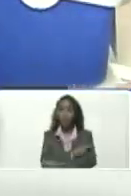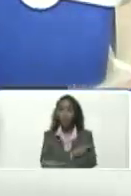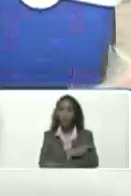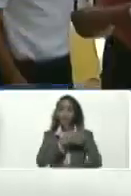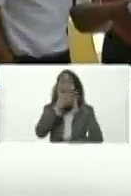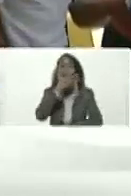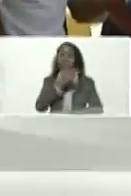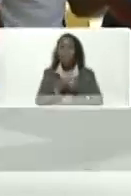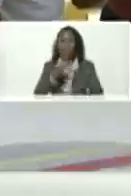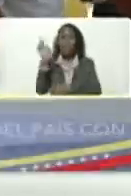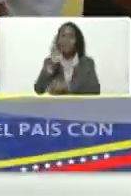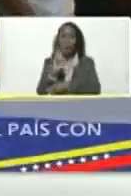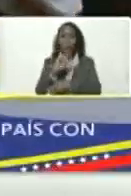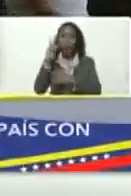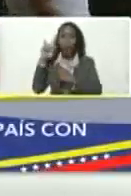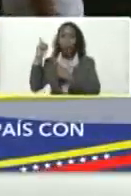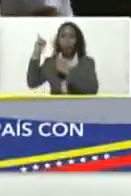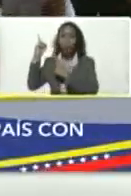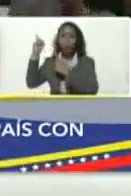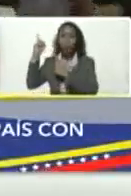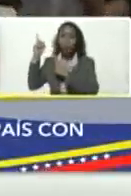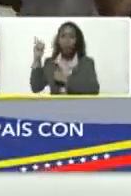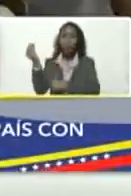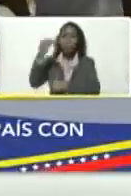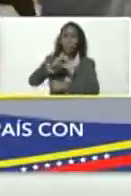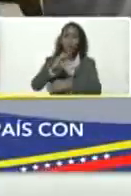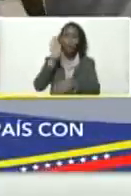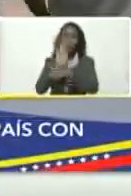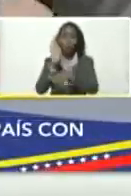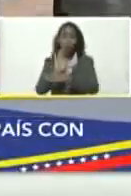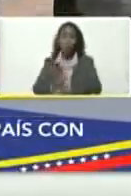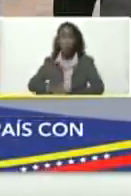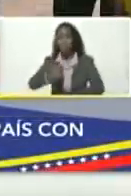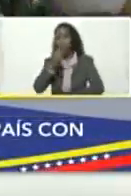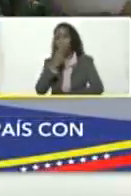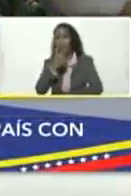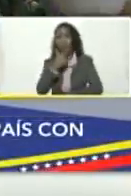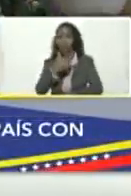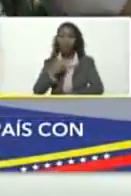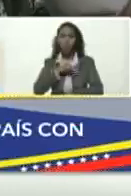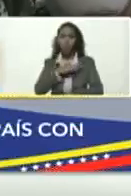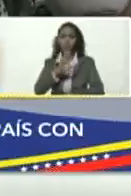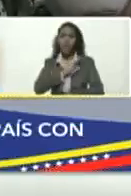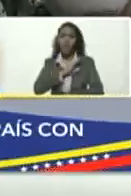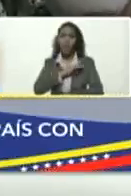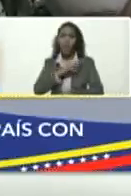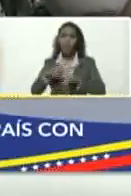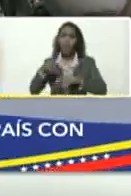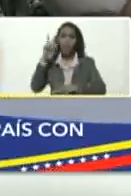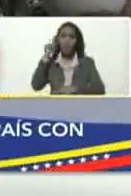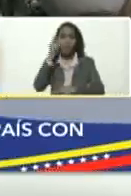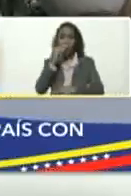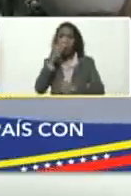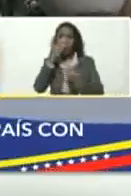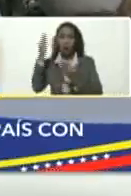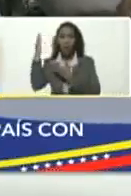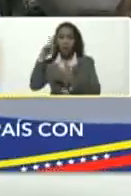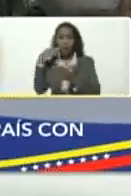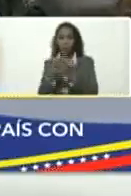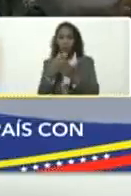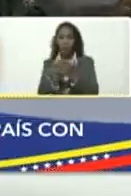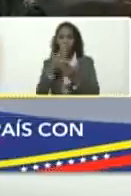fácil y rápido. Y además protegemos lo más hermoso que tenemos, nuestras niñas y nuestros niños. Vamos a ver este